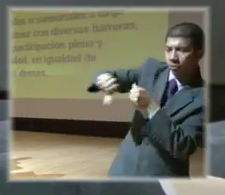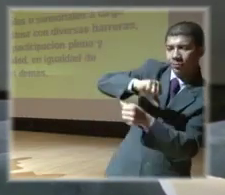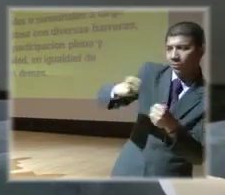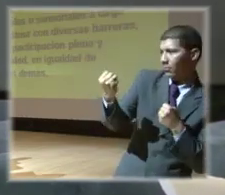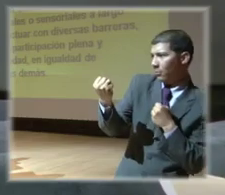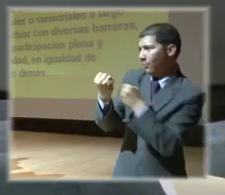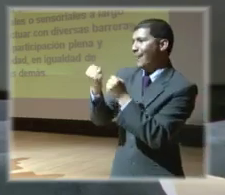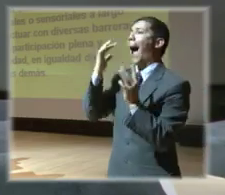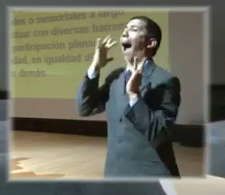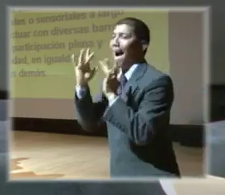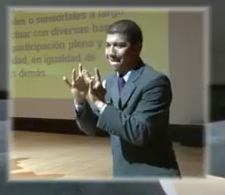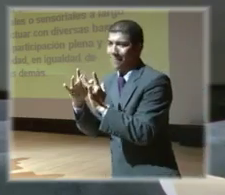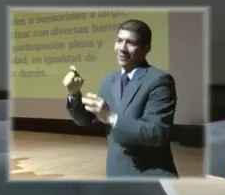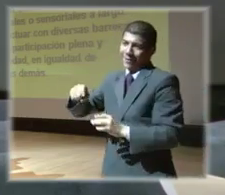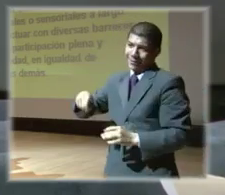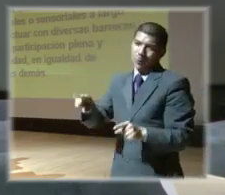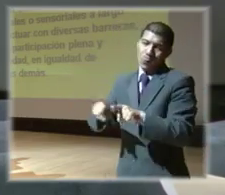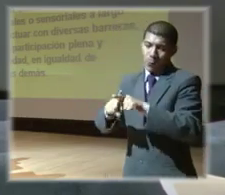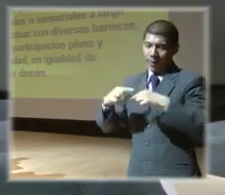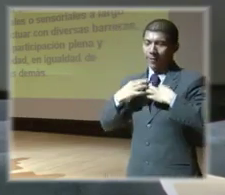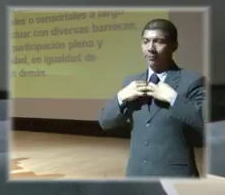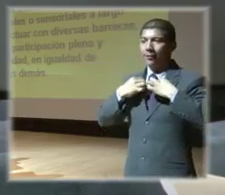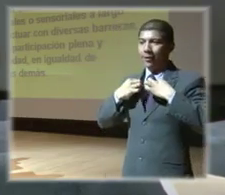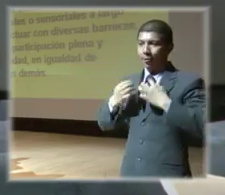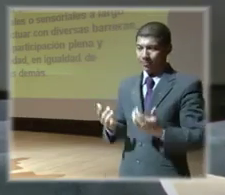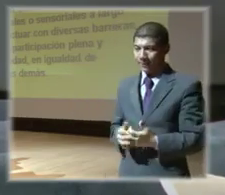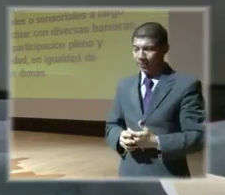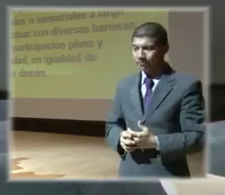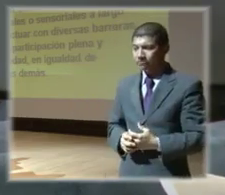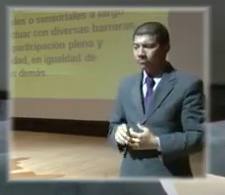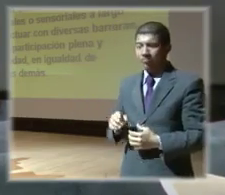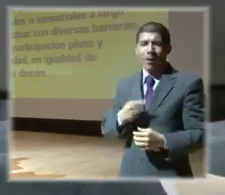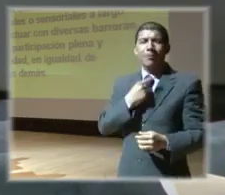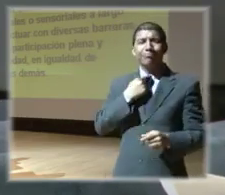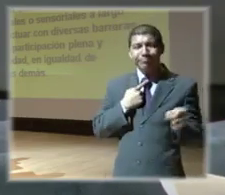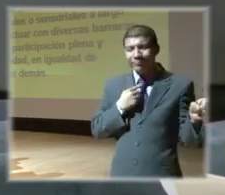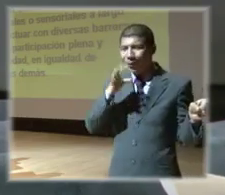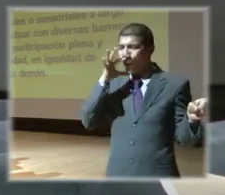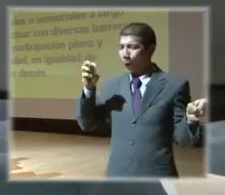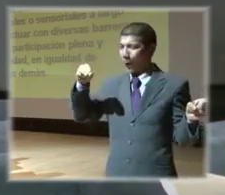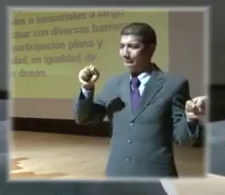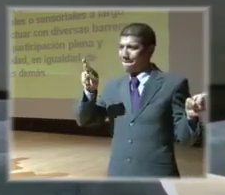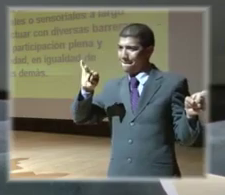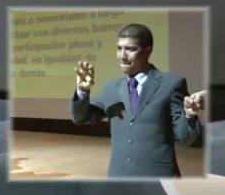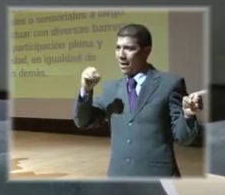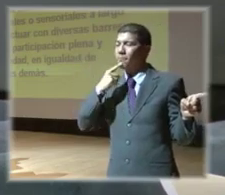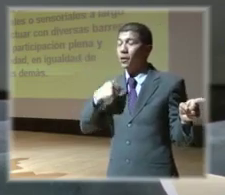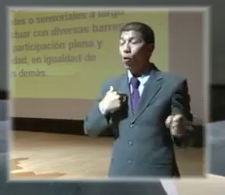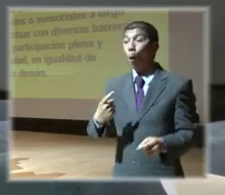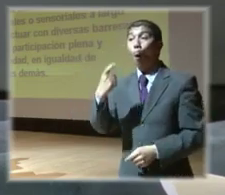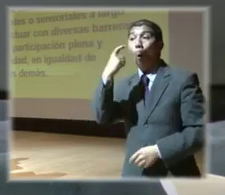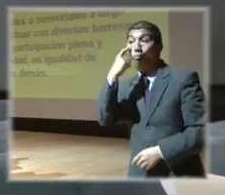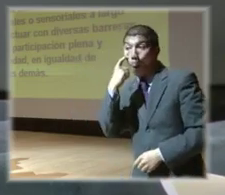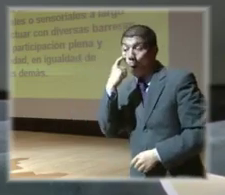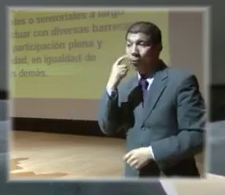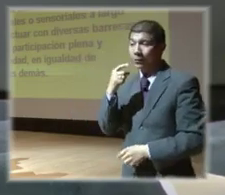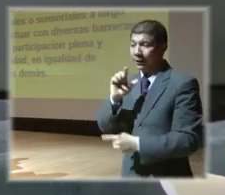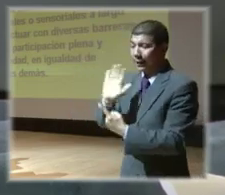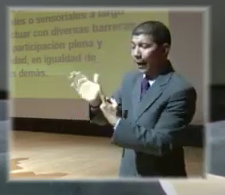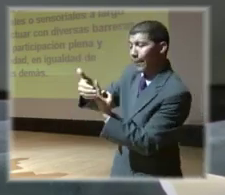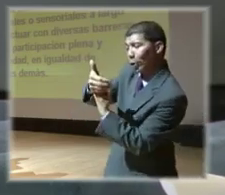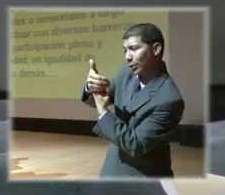pareció muy bueno cuando dijiste, ojo, que lo de la protección, la figura de la interdicción, nos la venden como la protección y quizás no es tanto. También